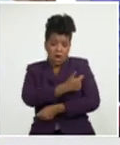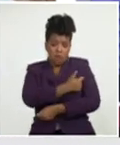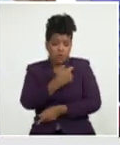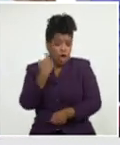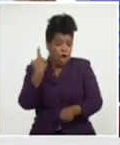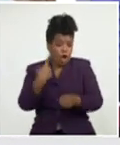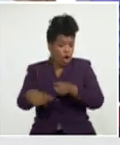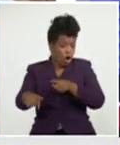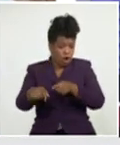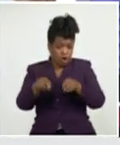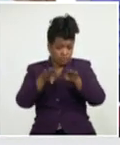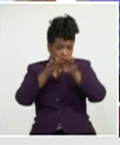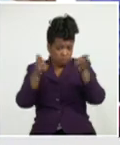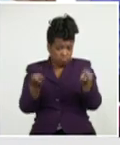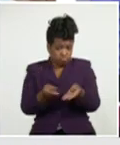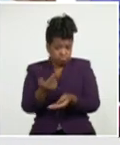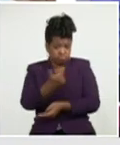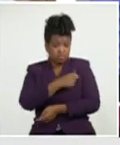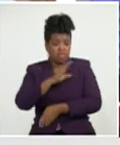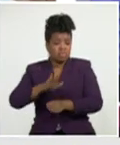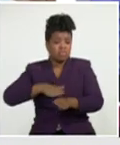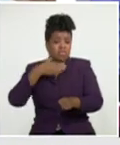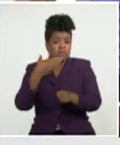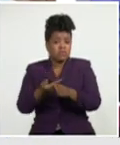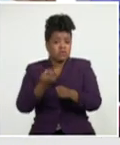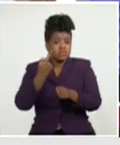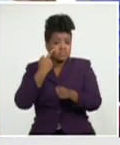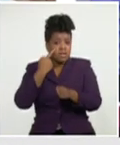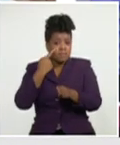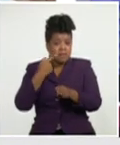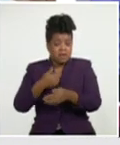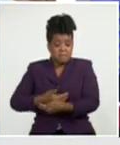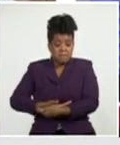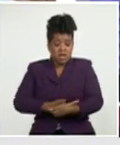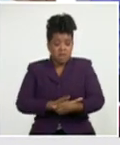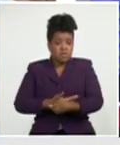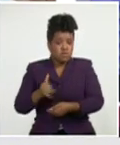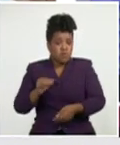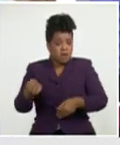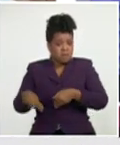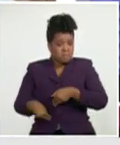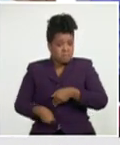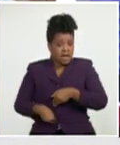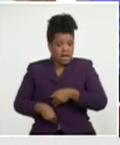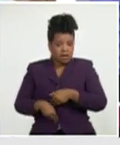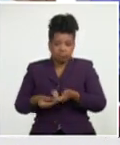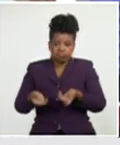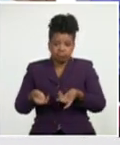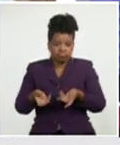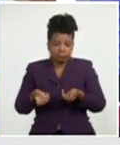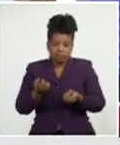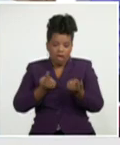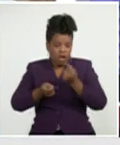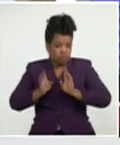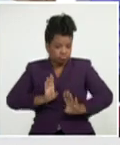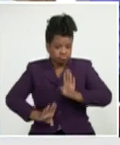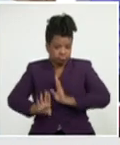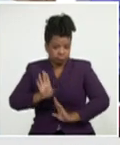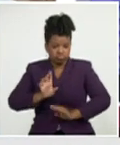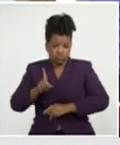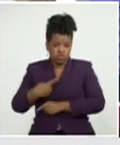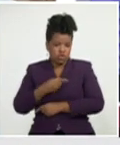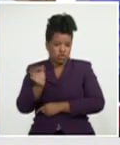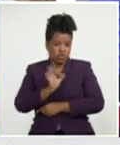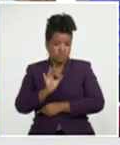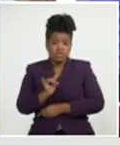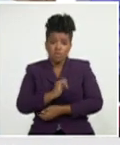vacuna, después hay evidencia de que le transmiten anticuerpos a los bebés, pero nosotros no los incluimos en el ensayo clínico. Y en el caso de la lactancia es por lo mismo, es porque es una